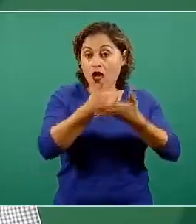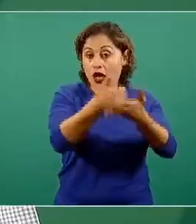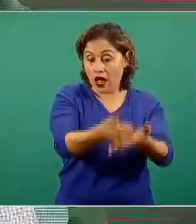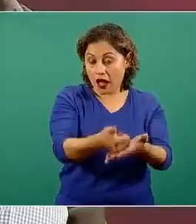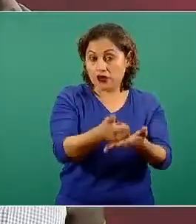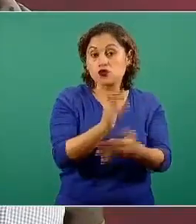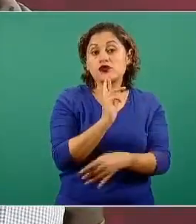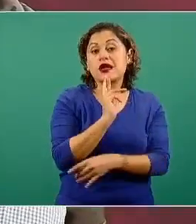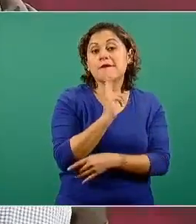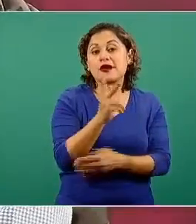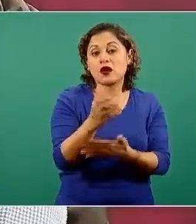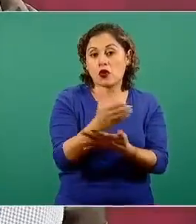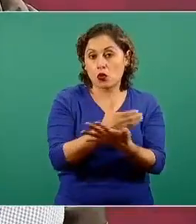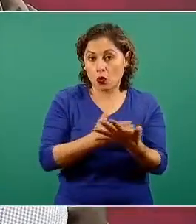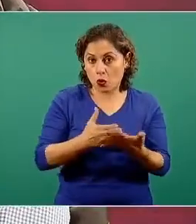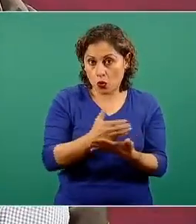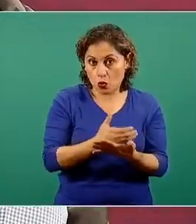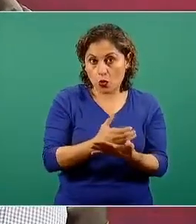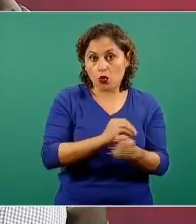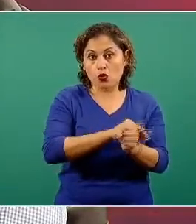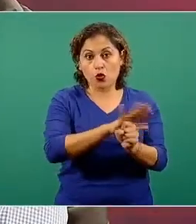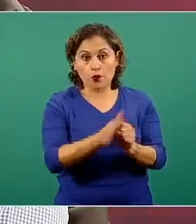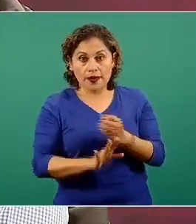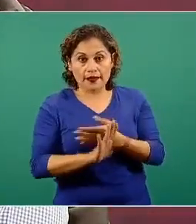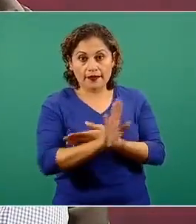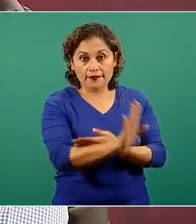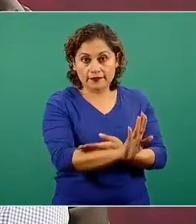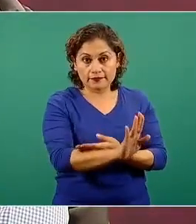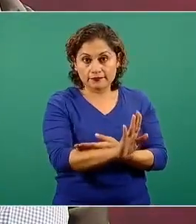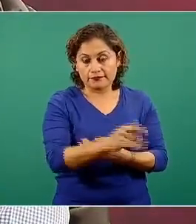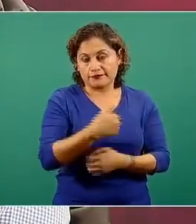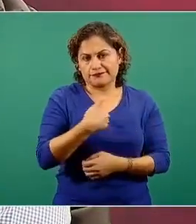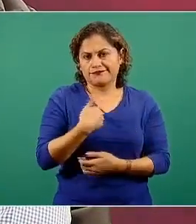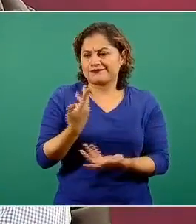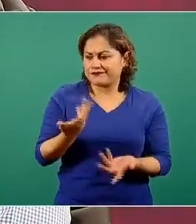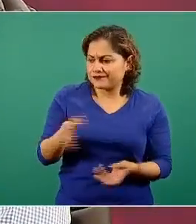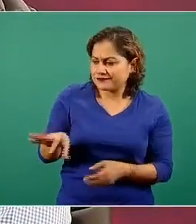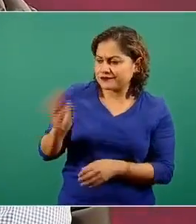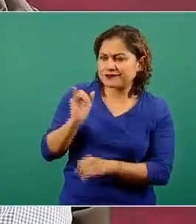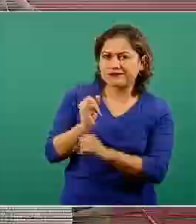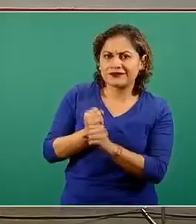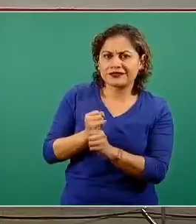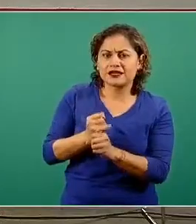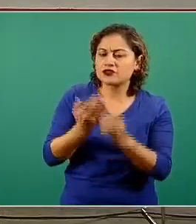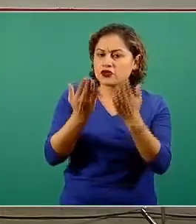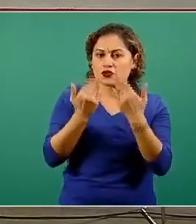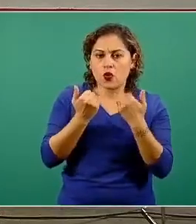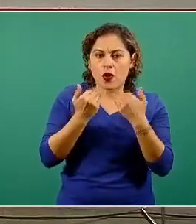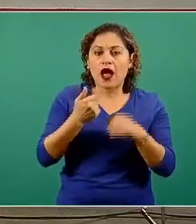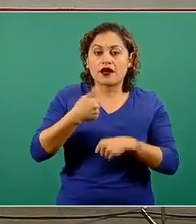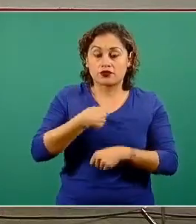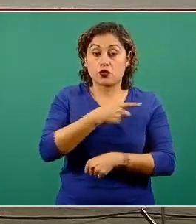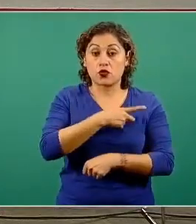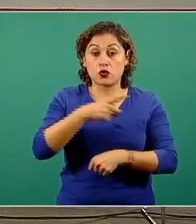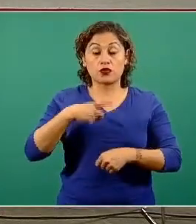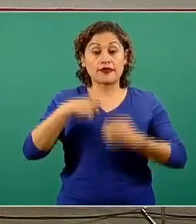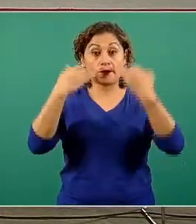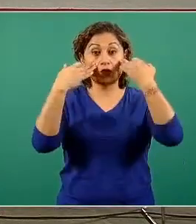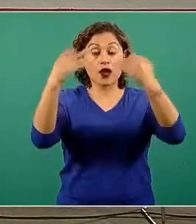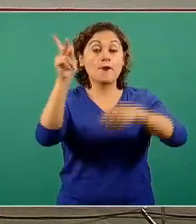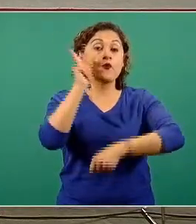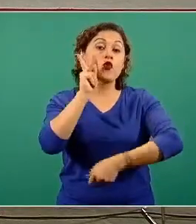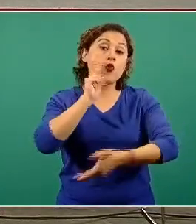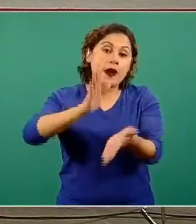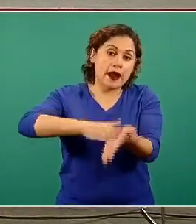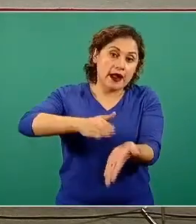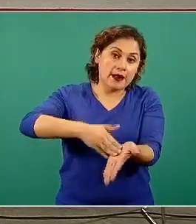del COVID, tengo yo que demostrar que esto no es producto o de la casualidad o del azar, o tengo yo